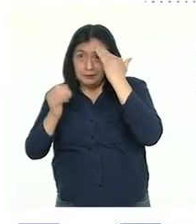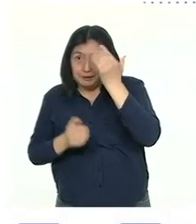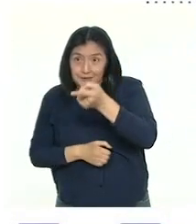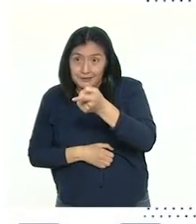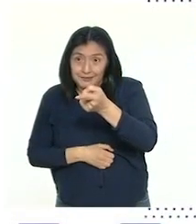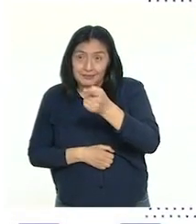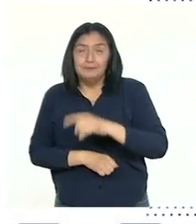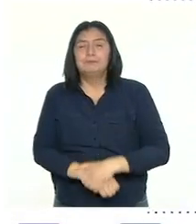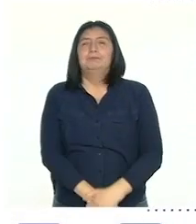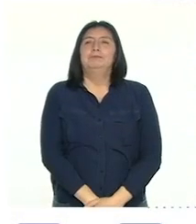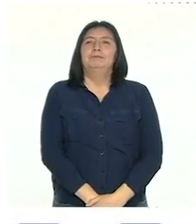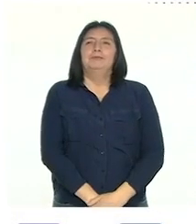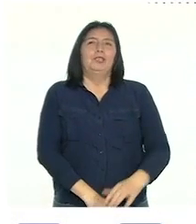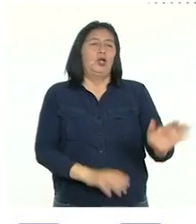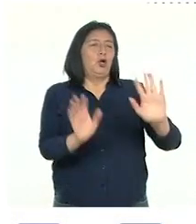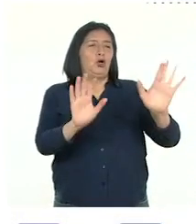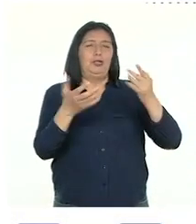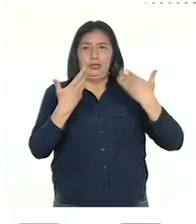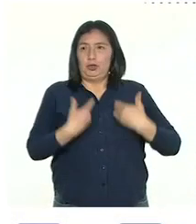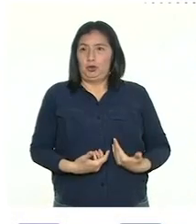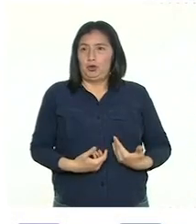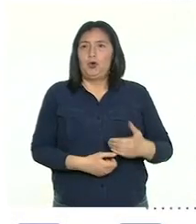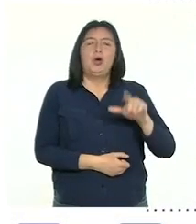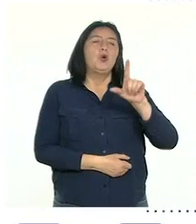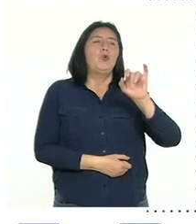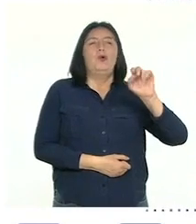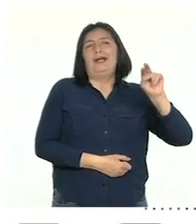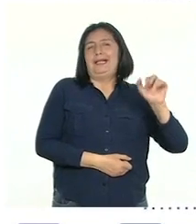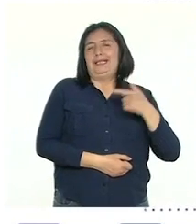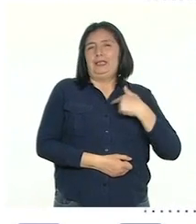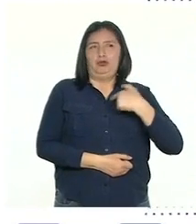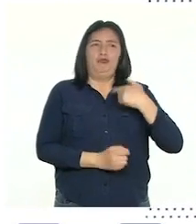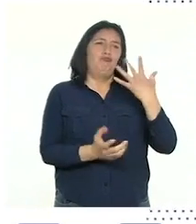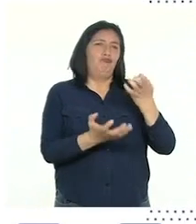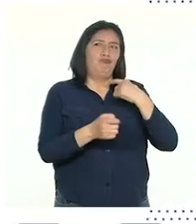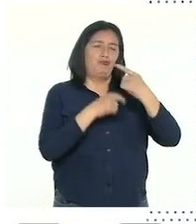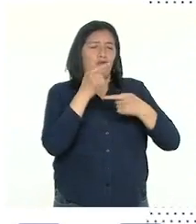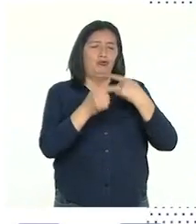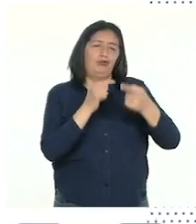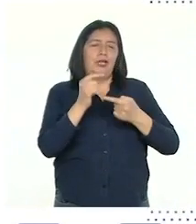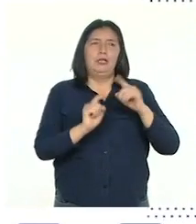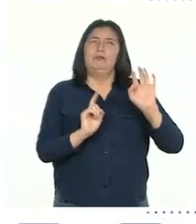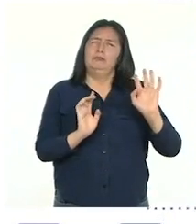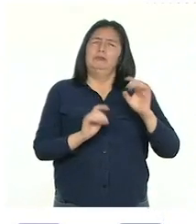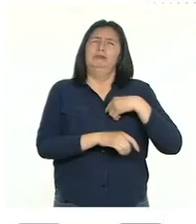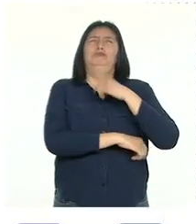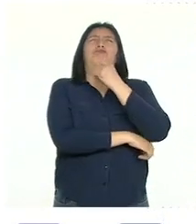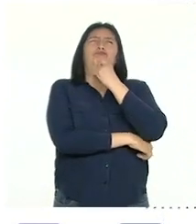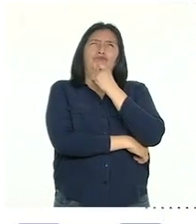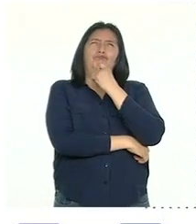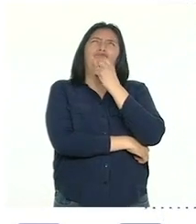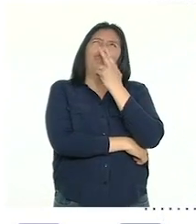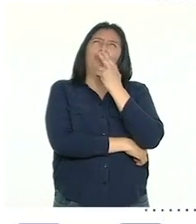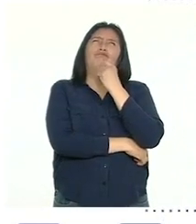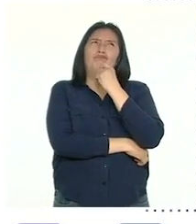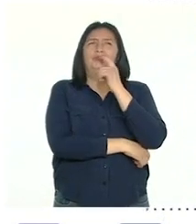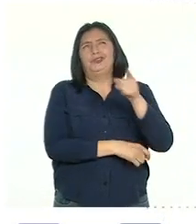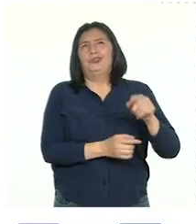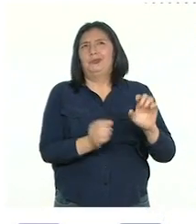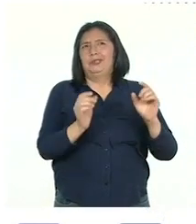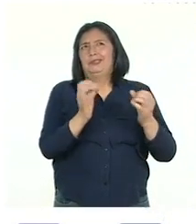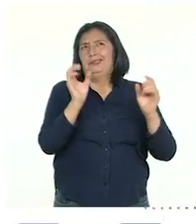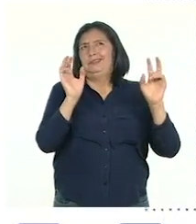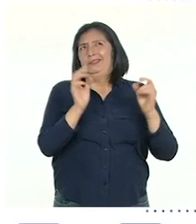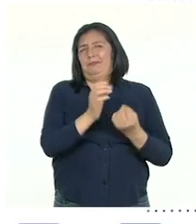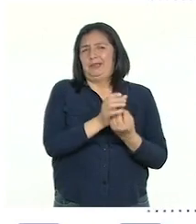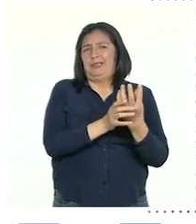algunas? Hola, mi nombre es Luana y quiero contarles algo que me llama mucho la atención sobre la